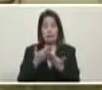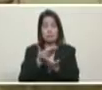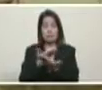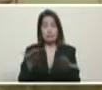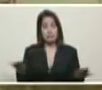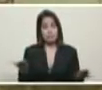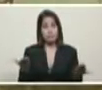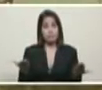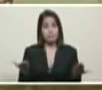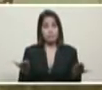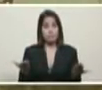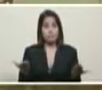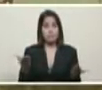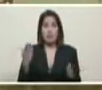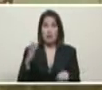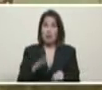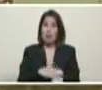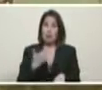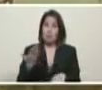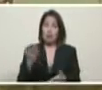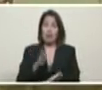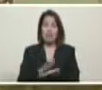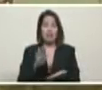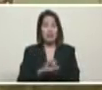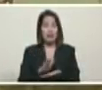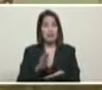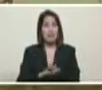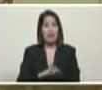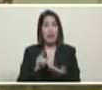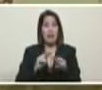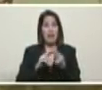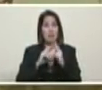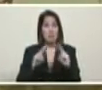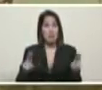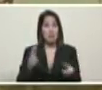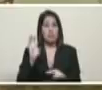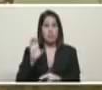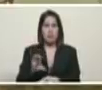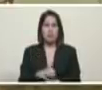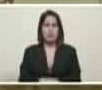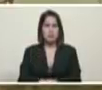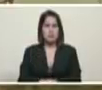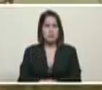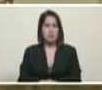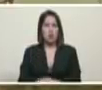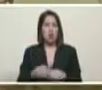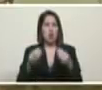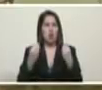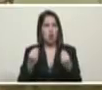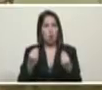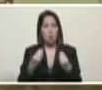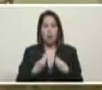porque tiene que ver con la tranquilidad, la paz de nuestro país. Tiene que ver con la vida